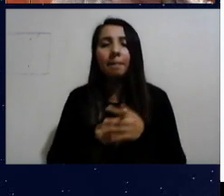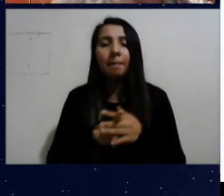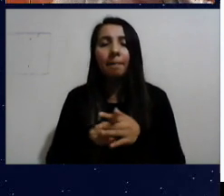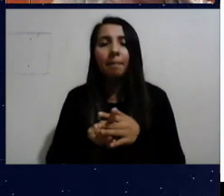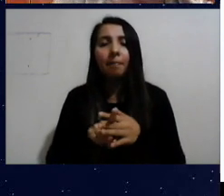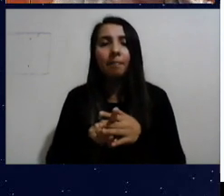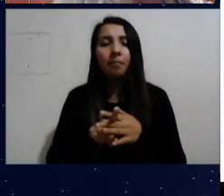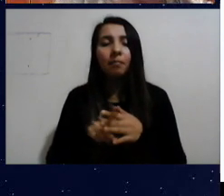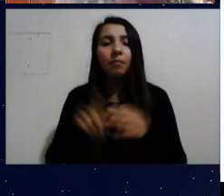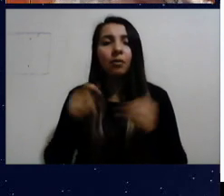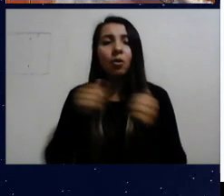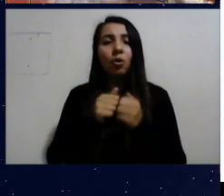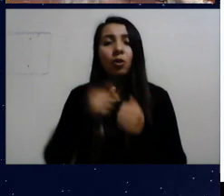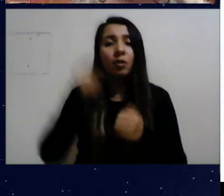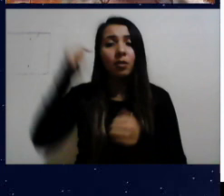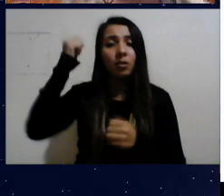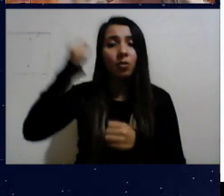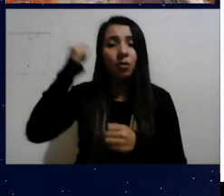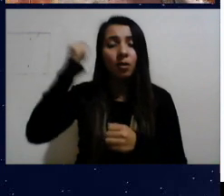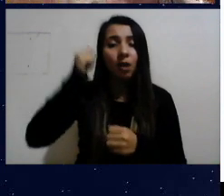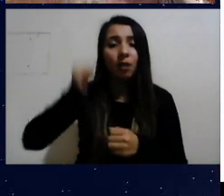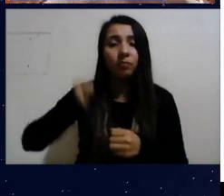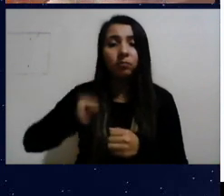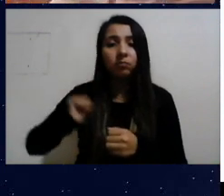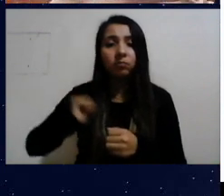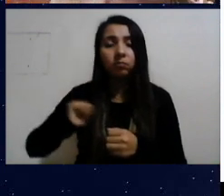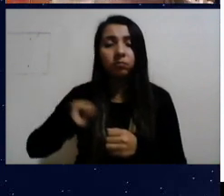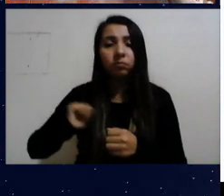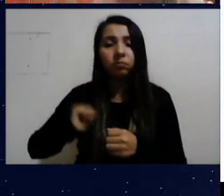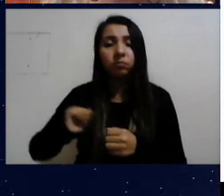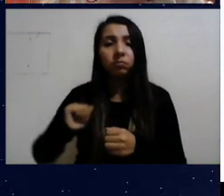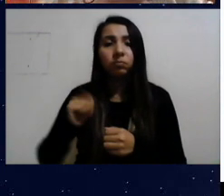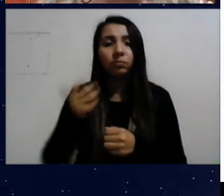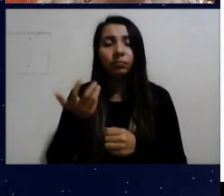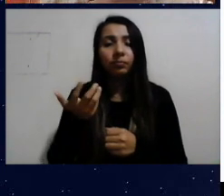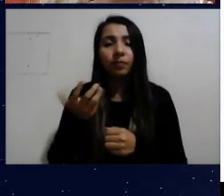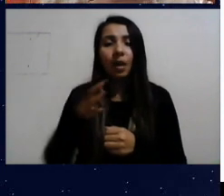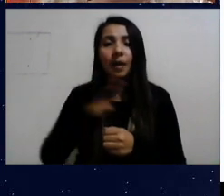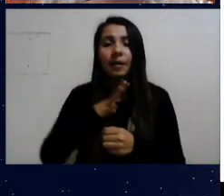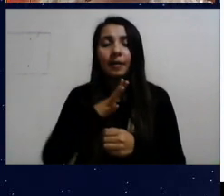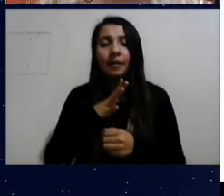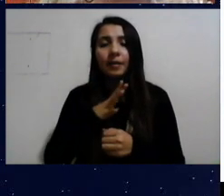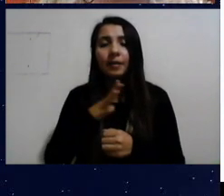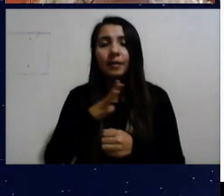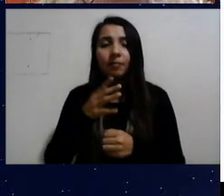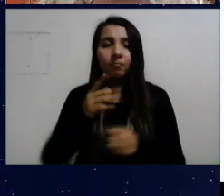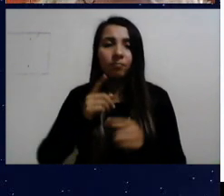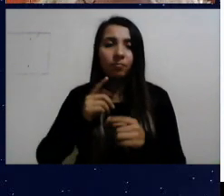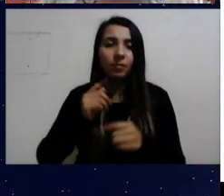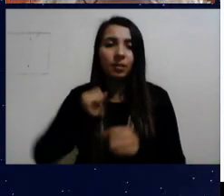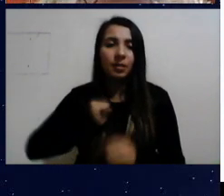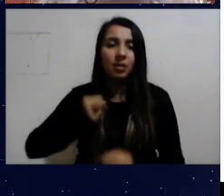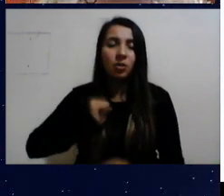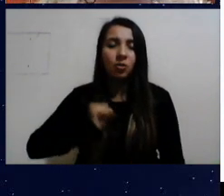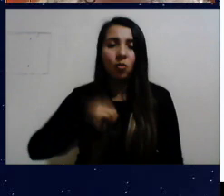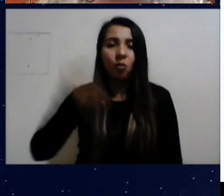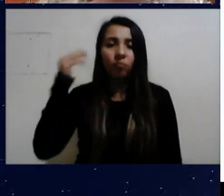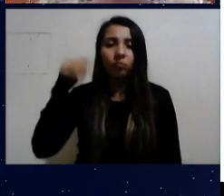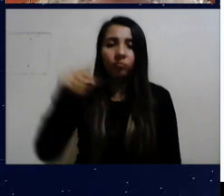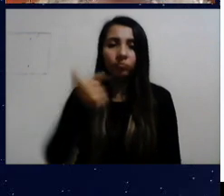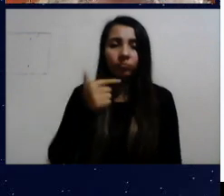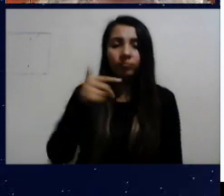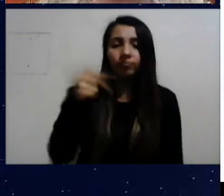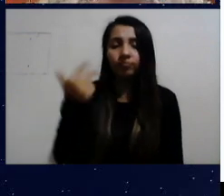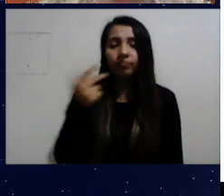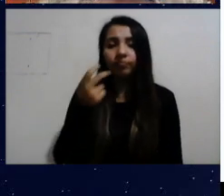enlazarse con las teorías antiguas de la panespermia que hablábamos de Arrhenius y del siglo XIX,